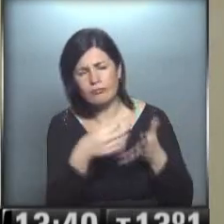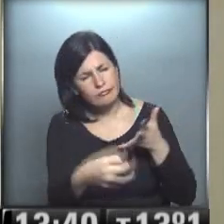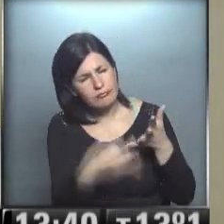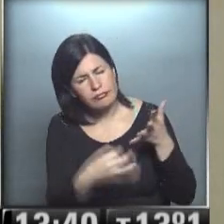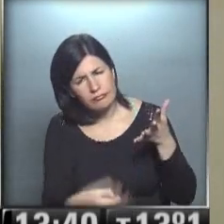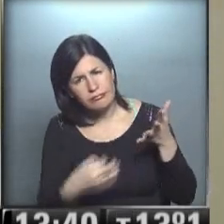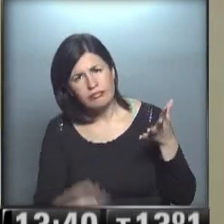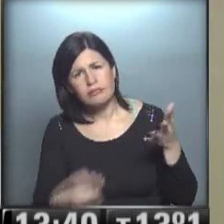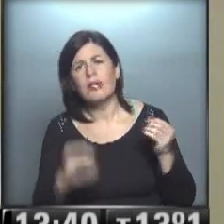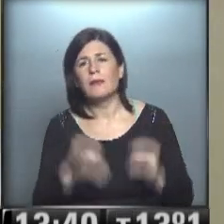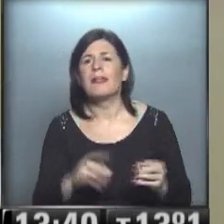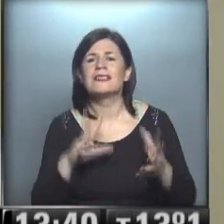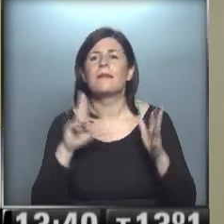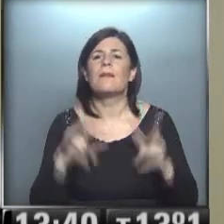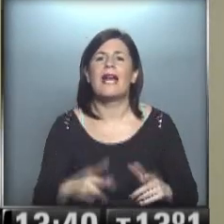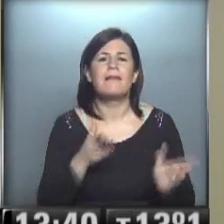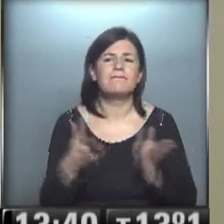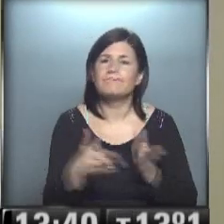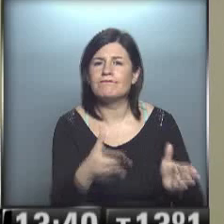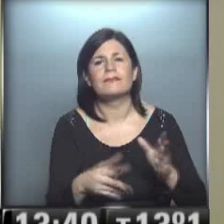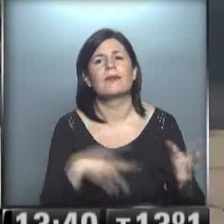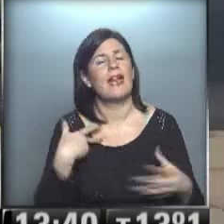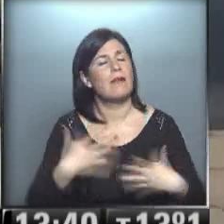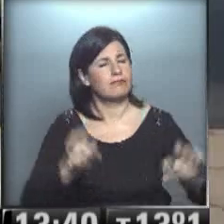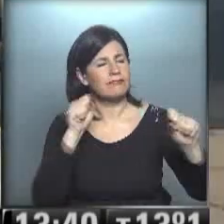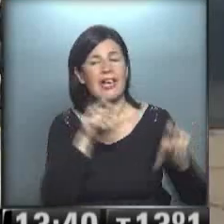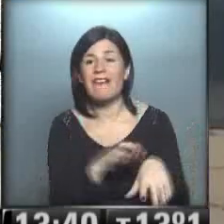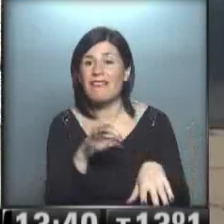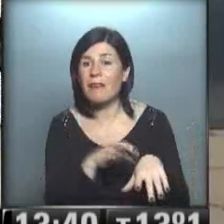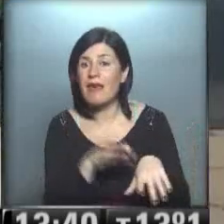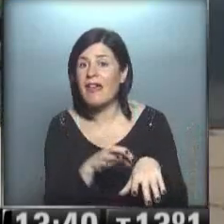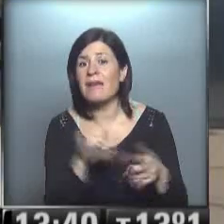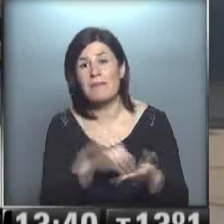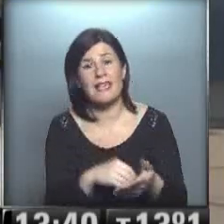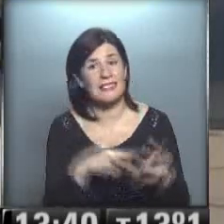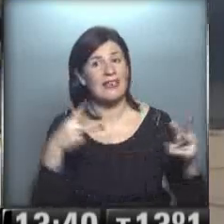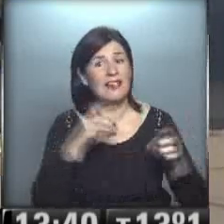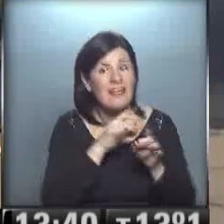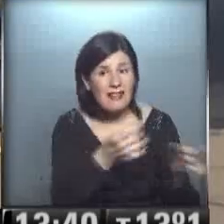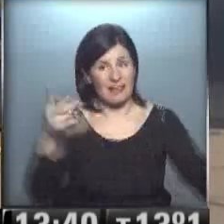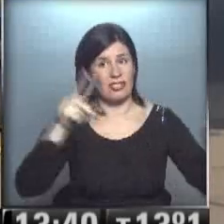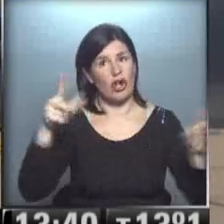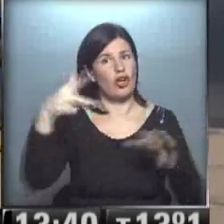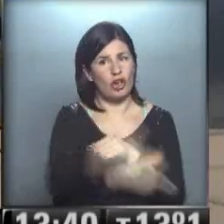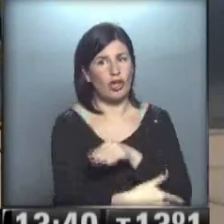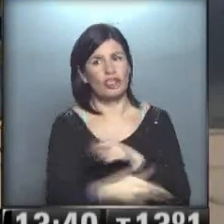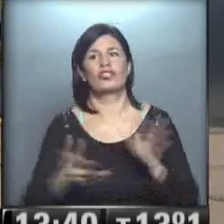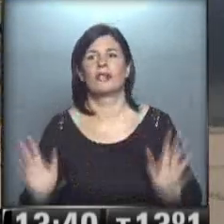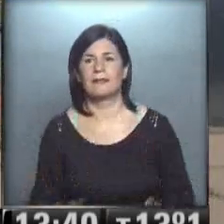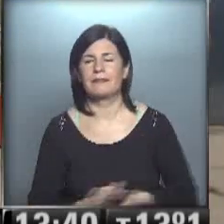cómo seguir una sistemática para llegar a un diagnóstico y evitar justamente la diseminación de casos.